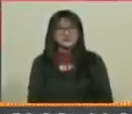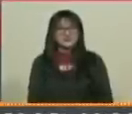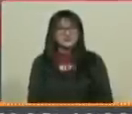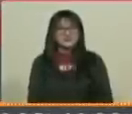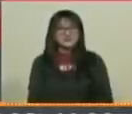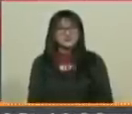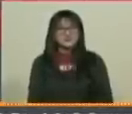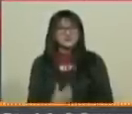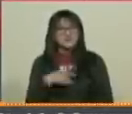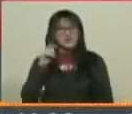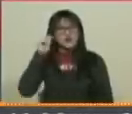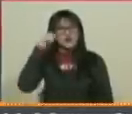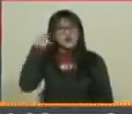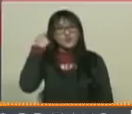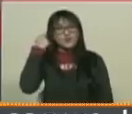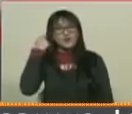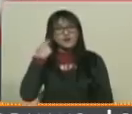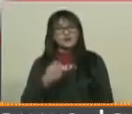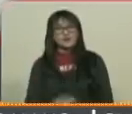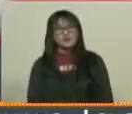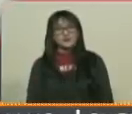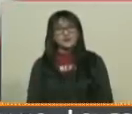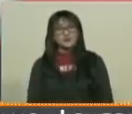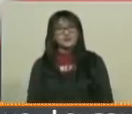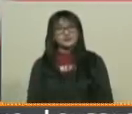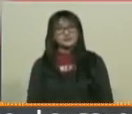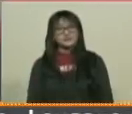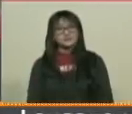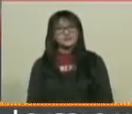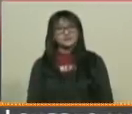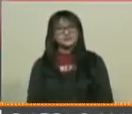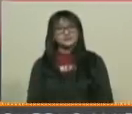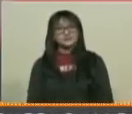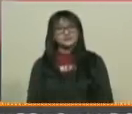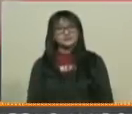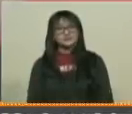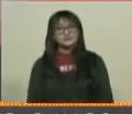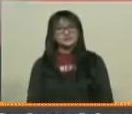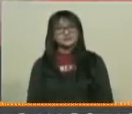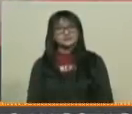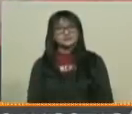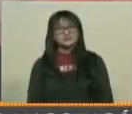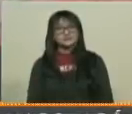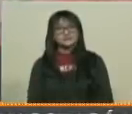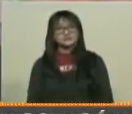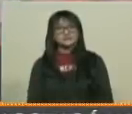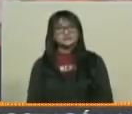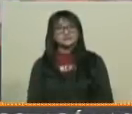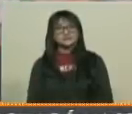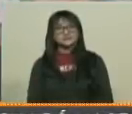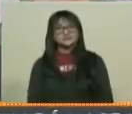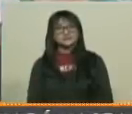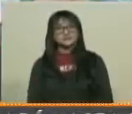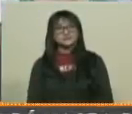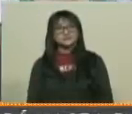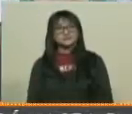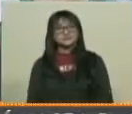yo lo recuerdo como que fuera ahorita, cuando salimos en el vehículo Tiuna, que iba